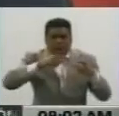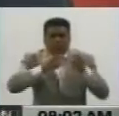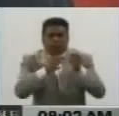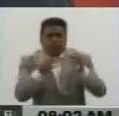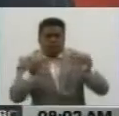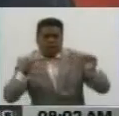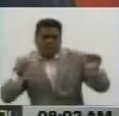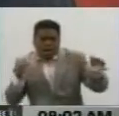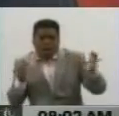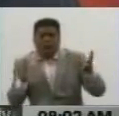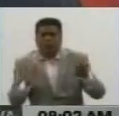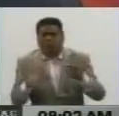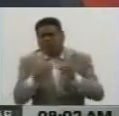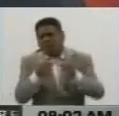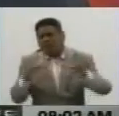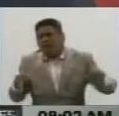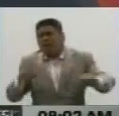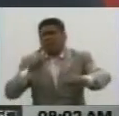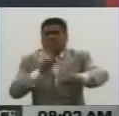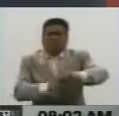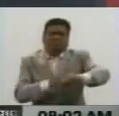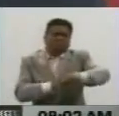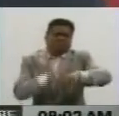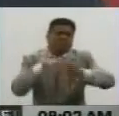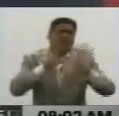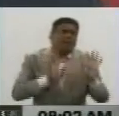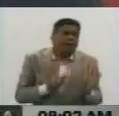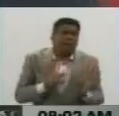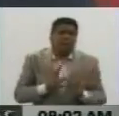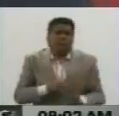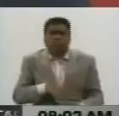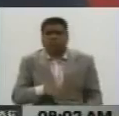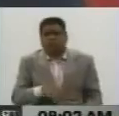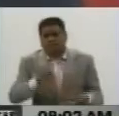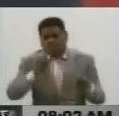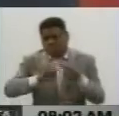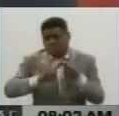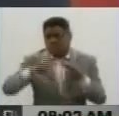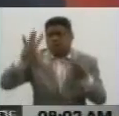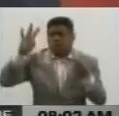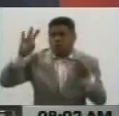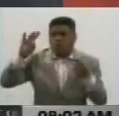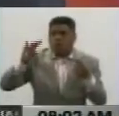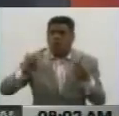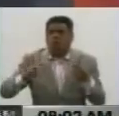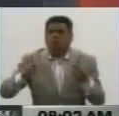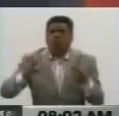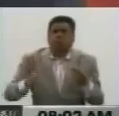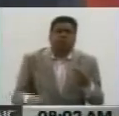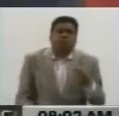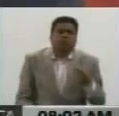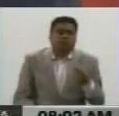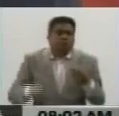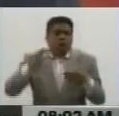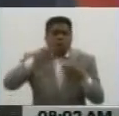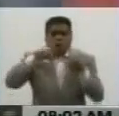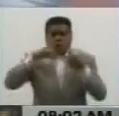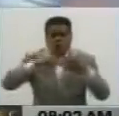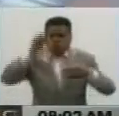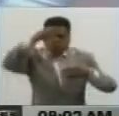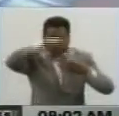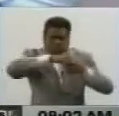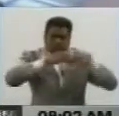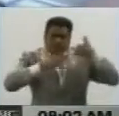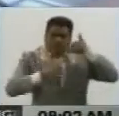a lo largo del tiempo. Ciertamente está el proyecto del oro, existe niobio y tantalio, que la gente comúnmente le llama